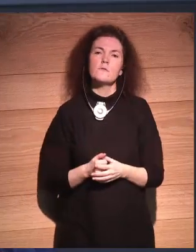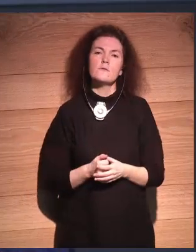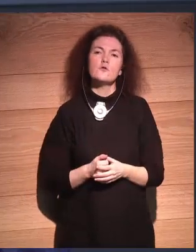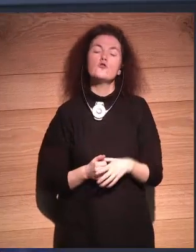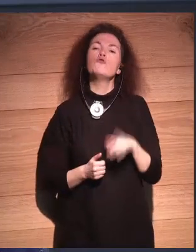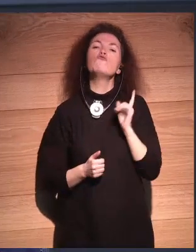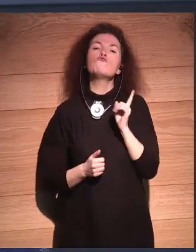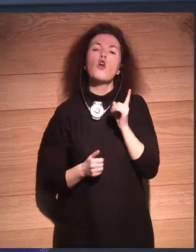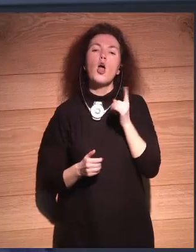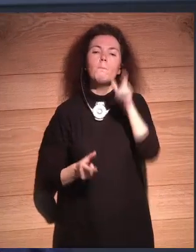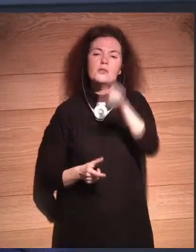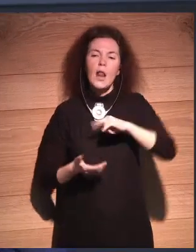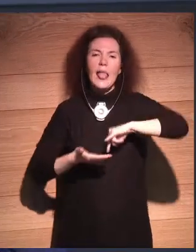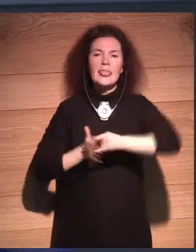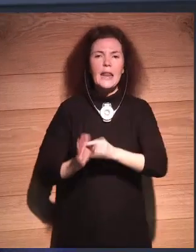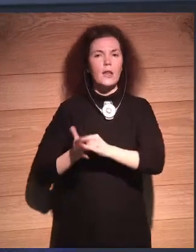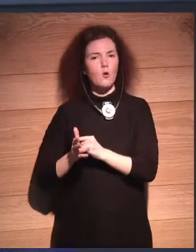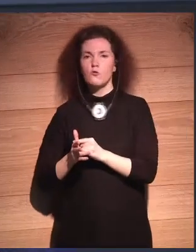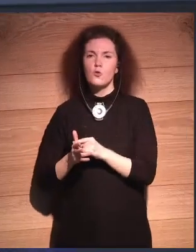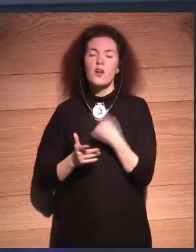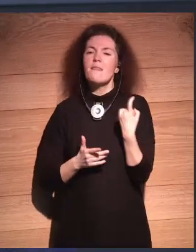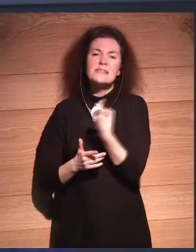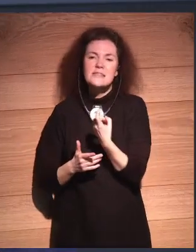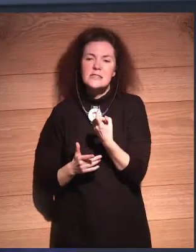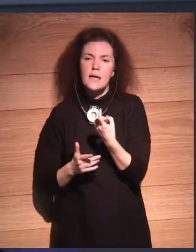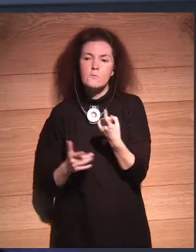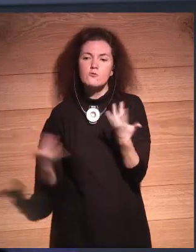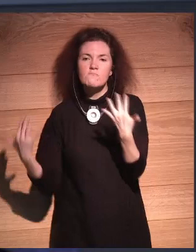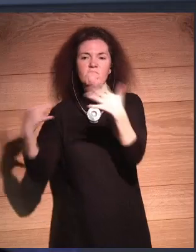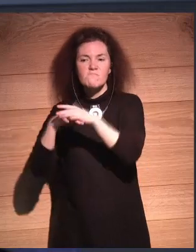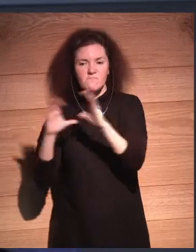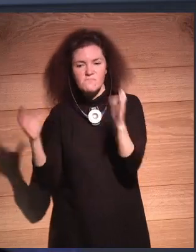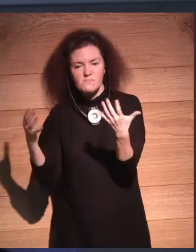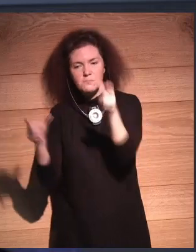no solo técnicos. Necesitamos que ambas partes converjan.